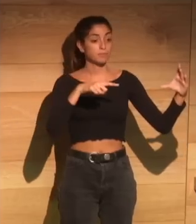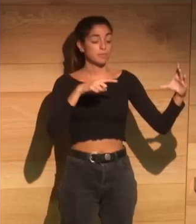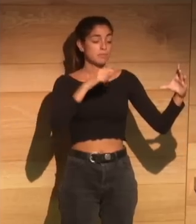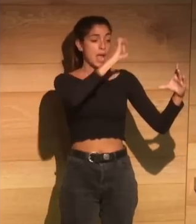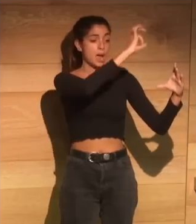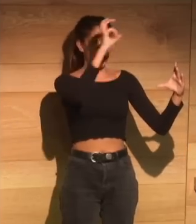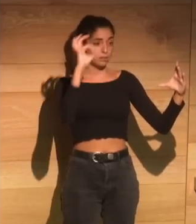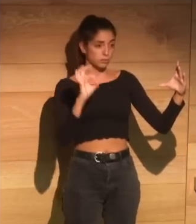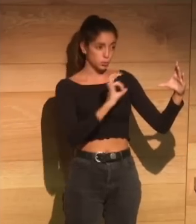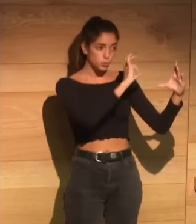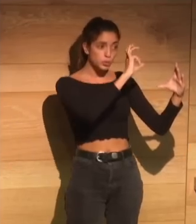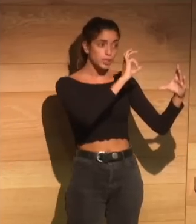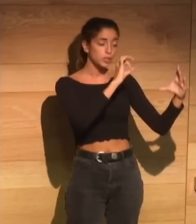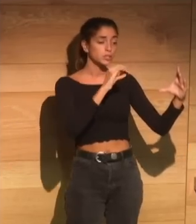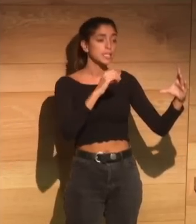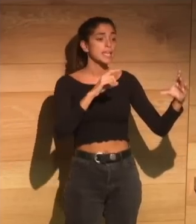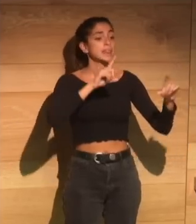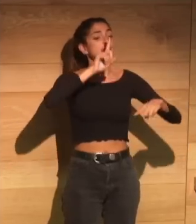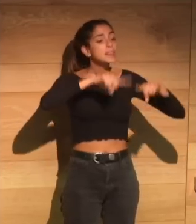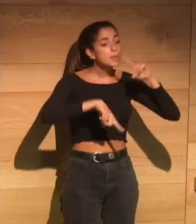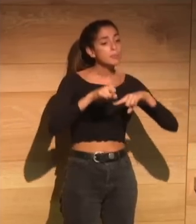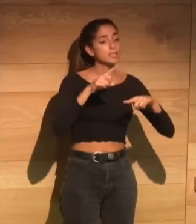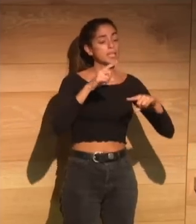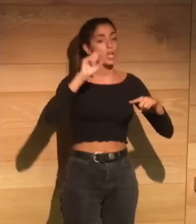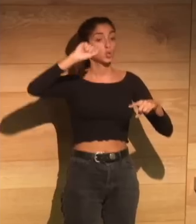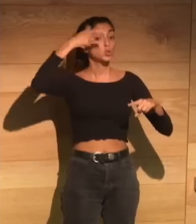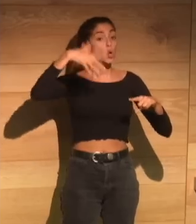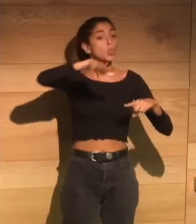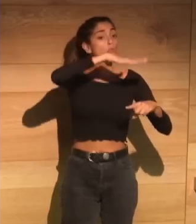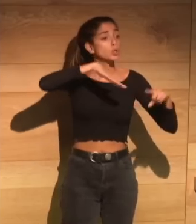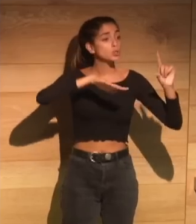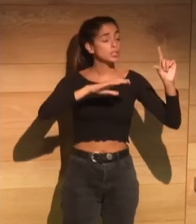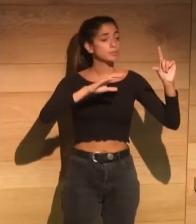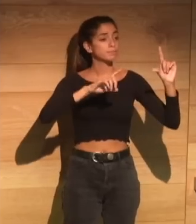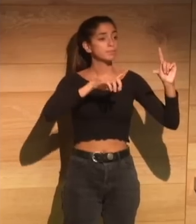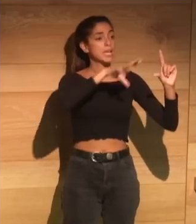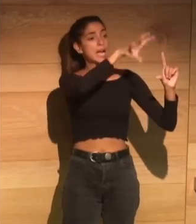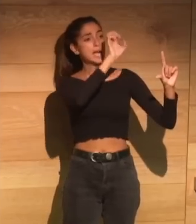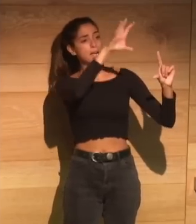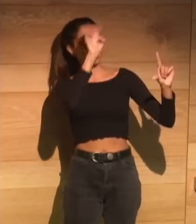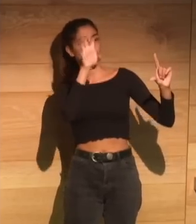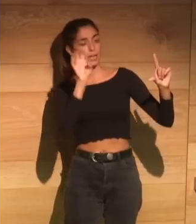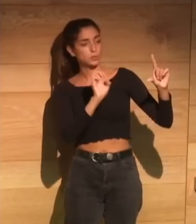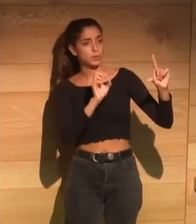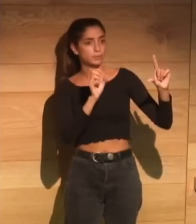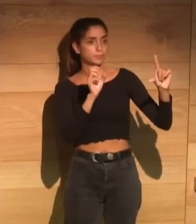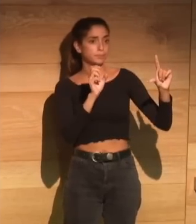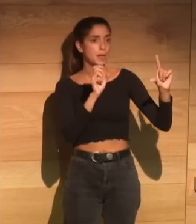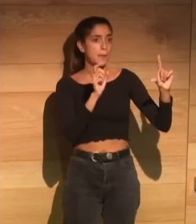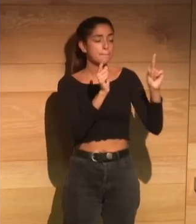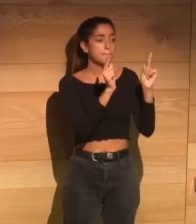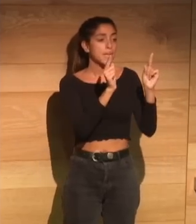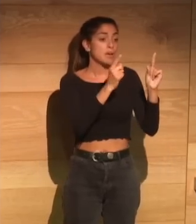agujeros y que en función del lugar en el que estaba el Sol iba capturando una pequeña cantidad